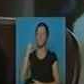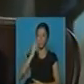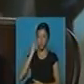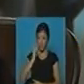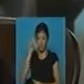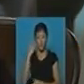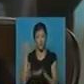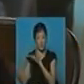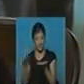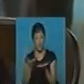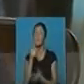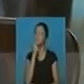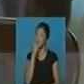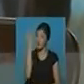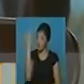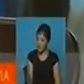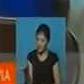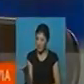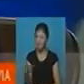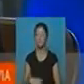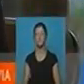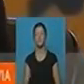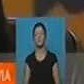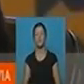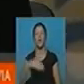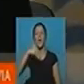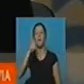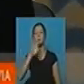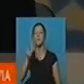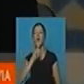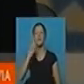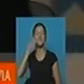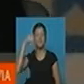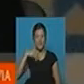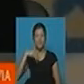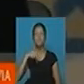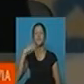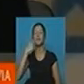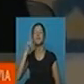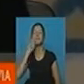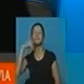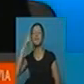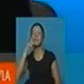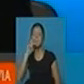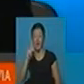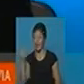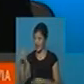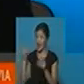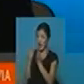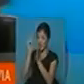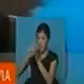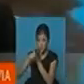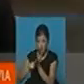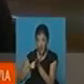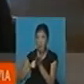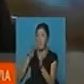tener invitados. Uno de nuestros invitados que está aquí con nosotros es Martín Sivak, autor de una biografía, ya podríamos decir, canónica de